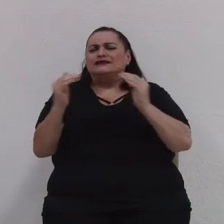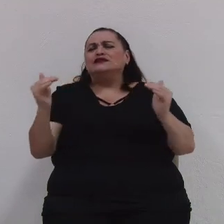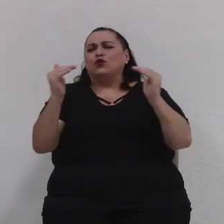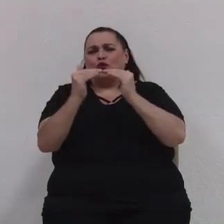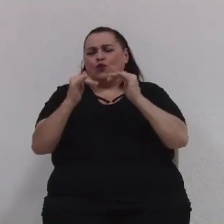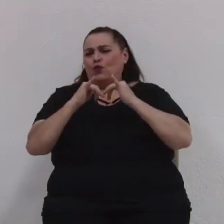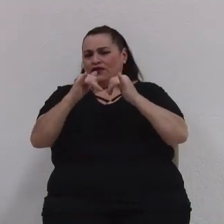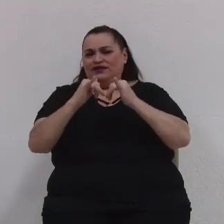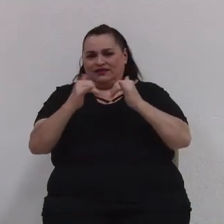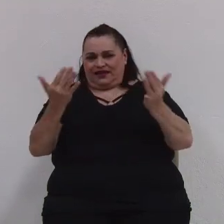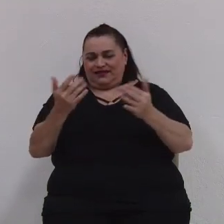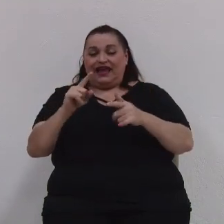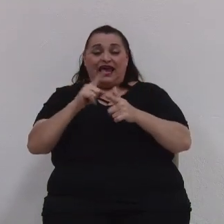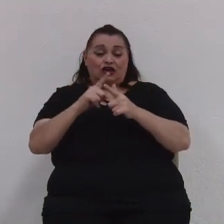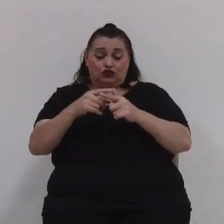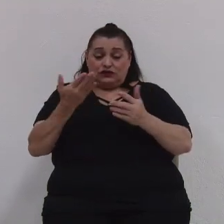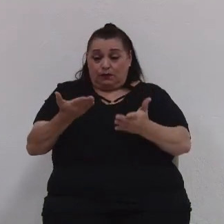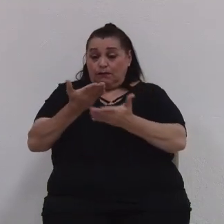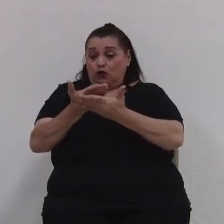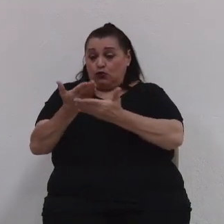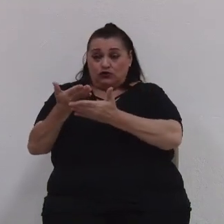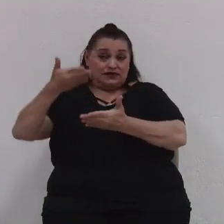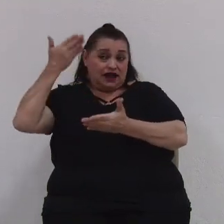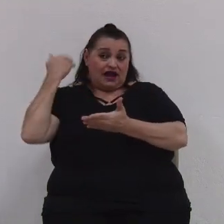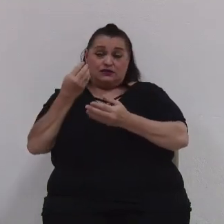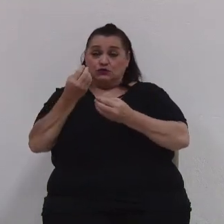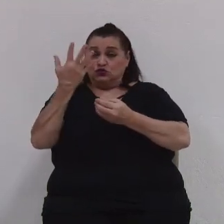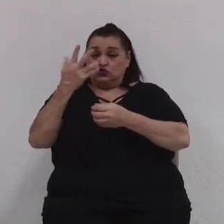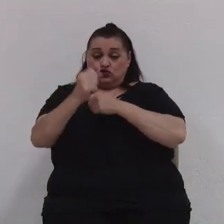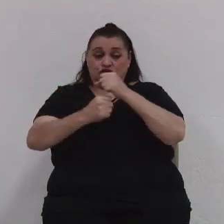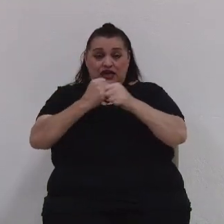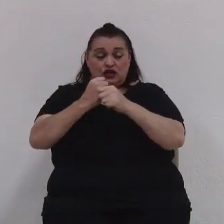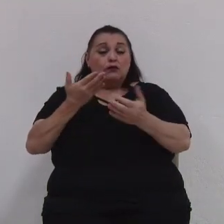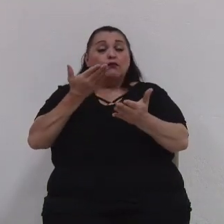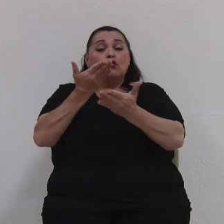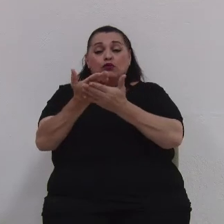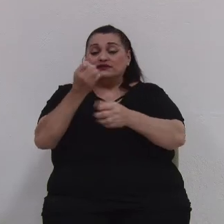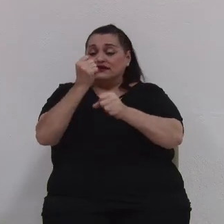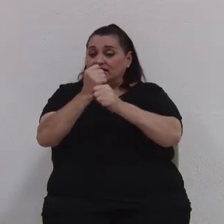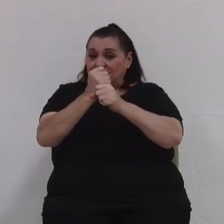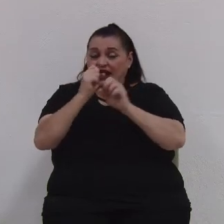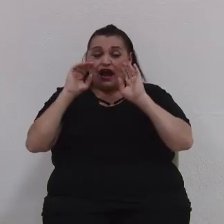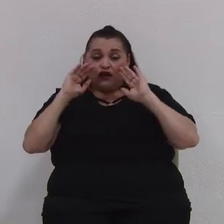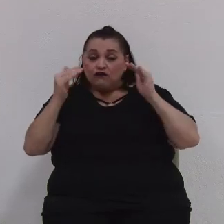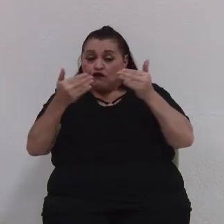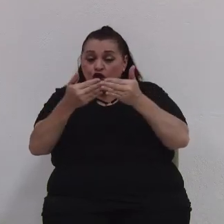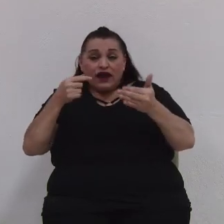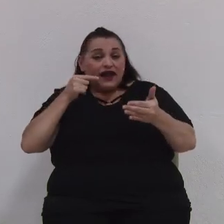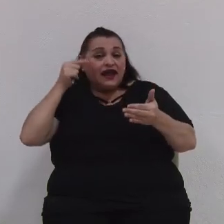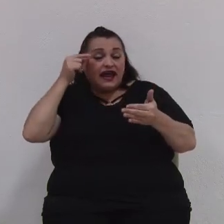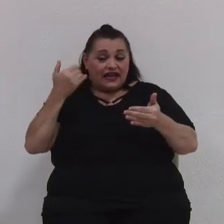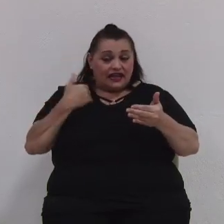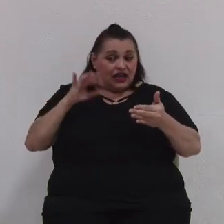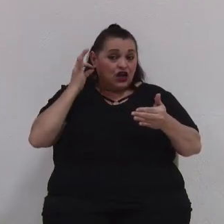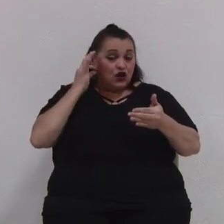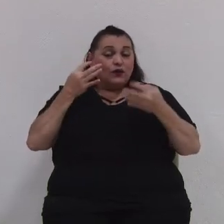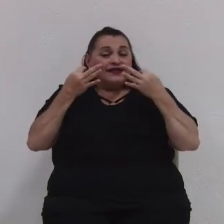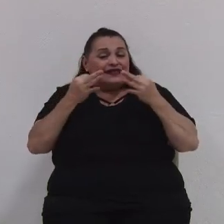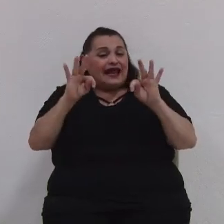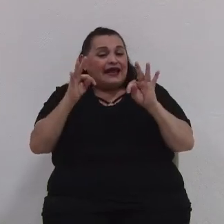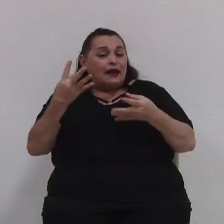Y entonces hay una propuesta desde hace muchos años, que es la propuesta de que se trabaje el enfoque de género no con la perspectiva de tratar de